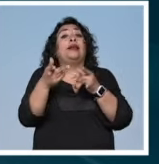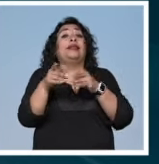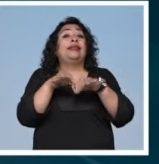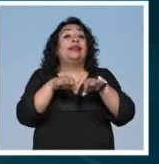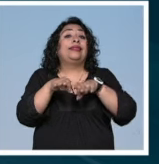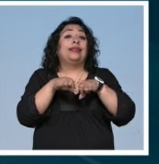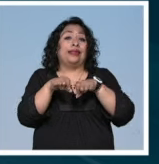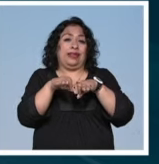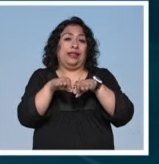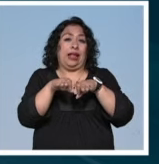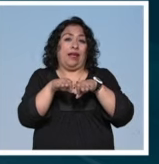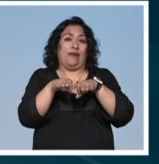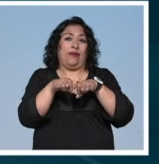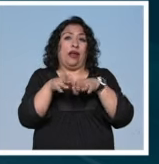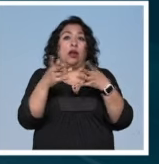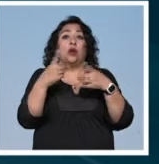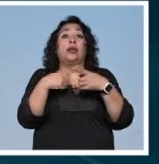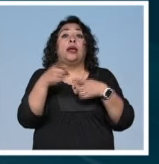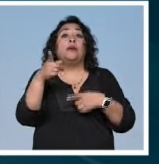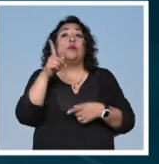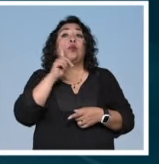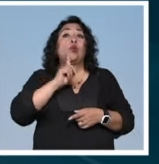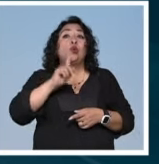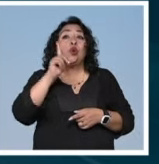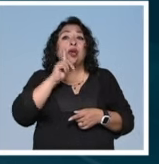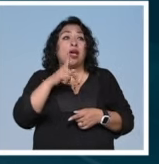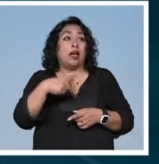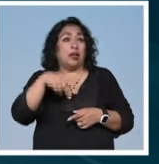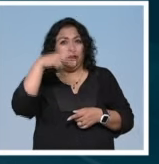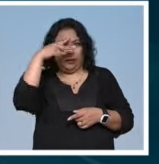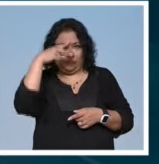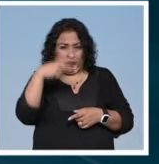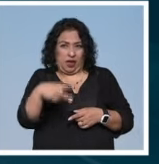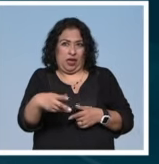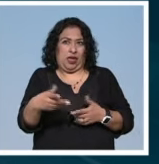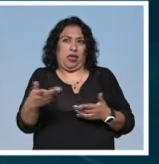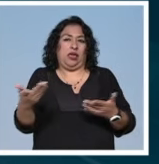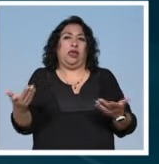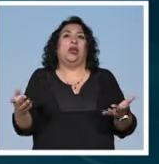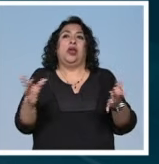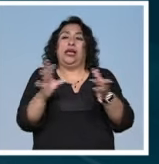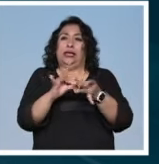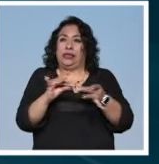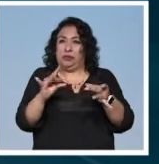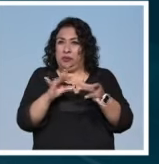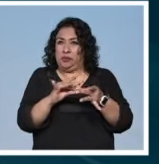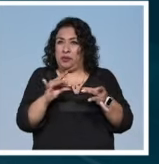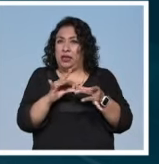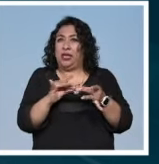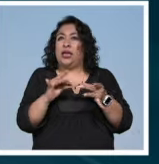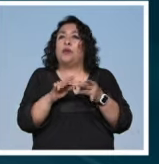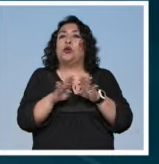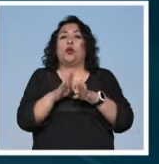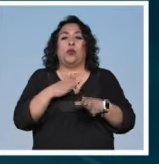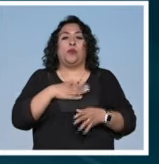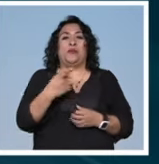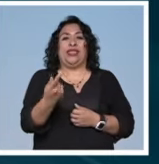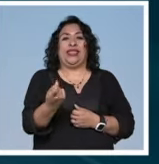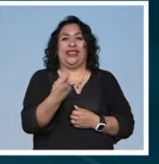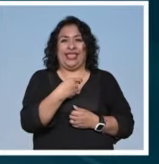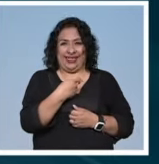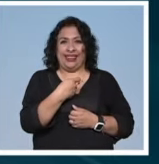trabajo de mujeres mexicanas, estamos hablando de nuestra